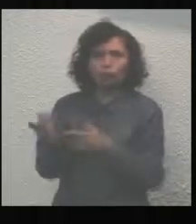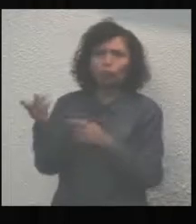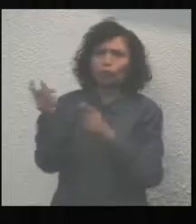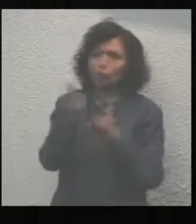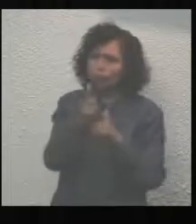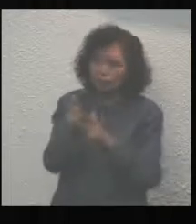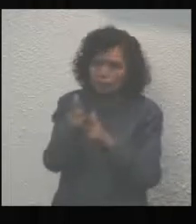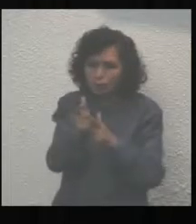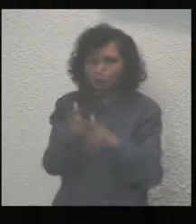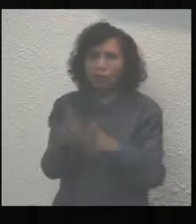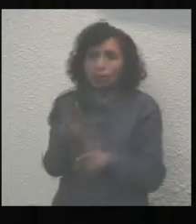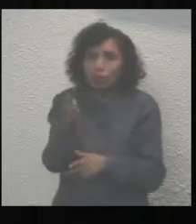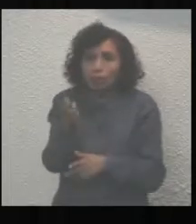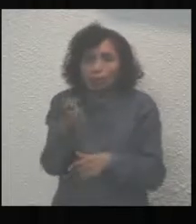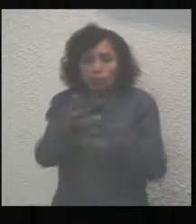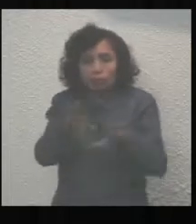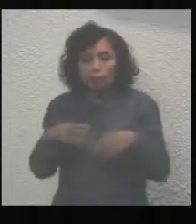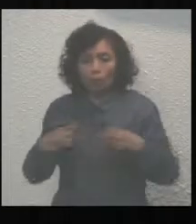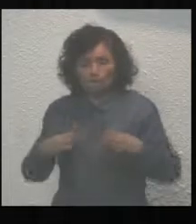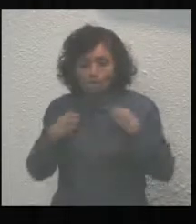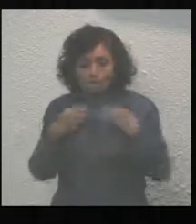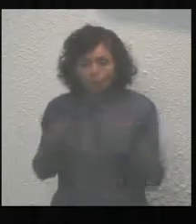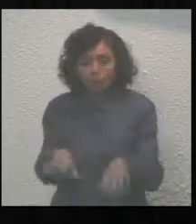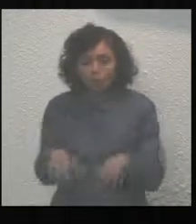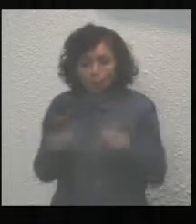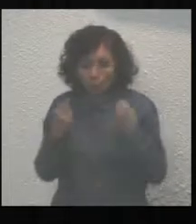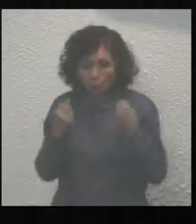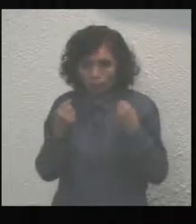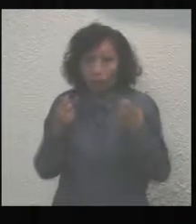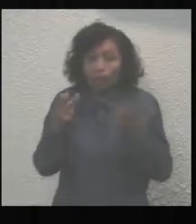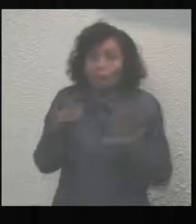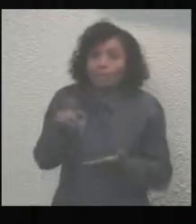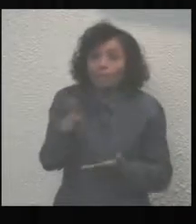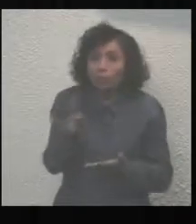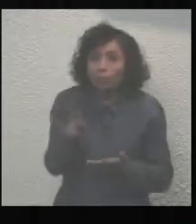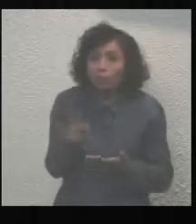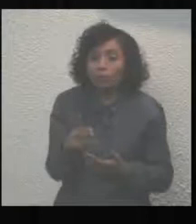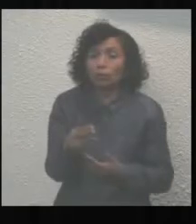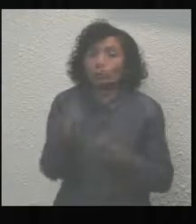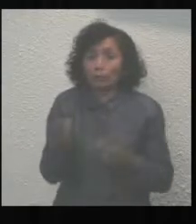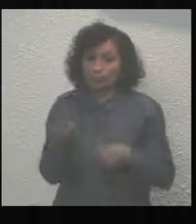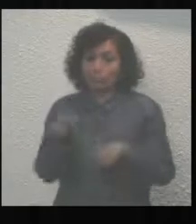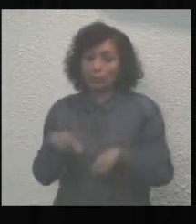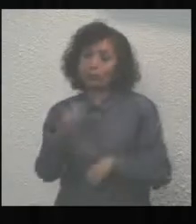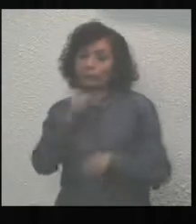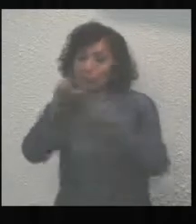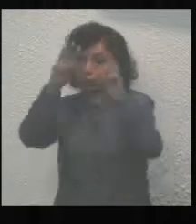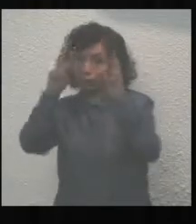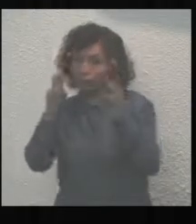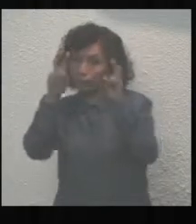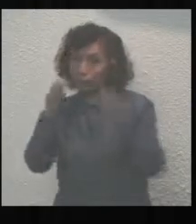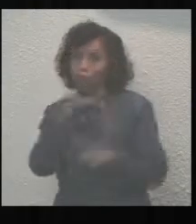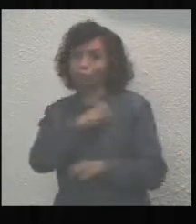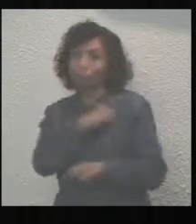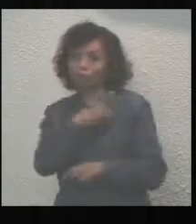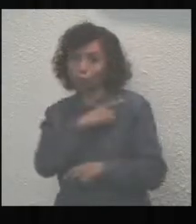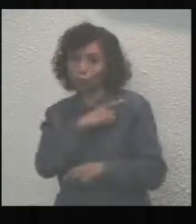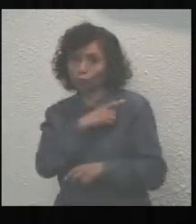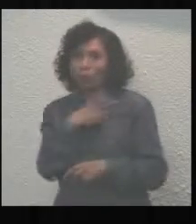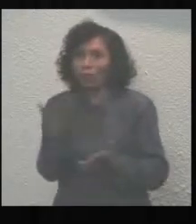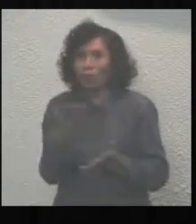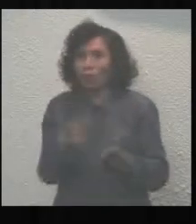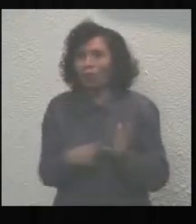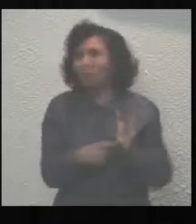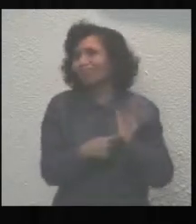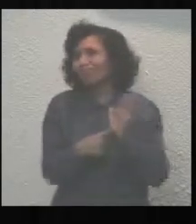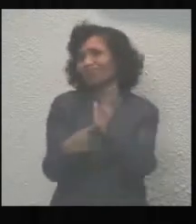oportunas han salvado vidas humanas pero la emergencia sanitaria también ha sacado a la luz nuestras